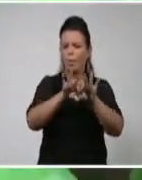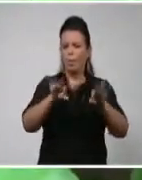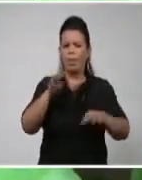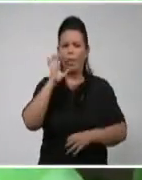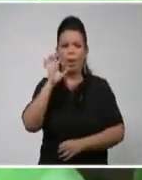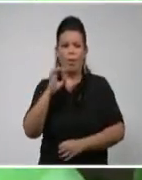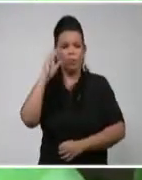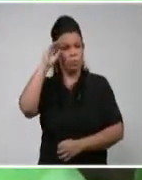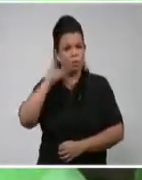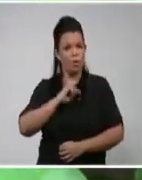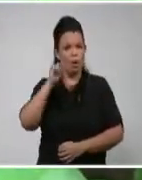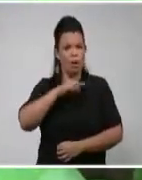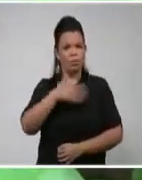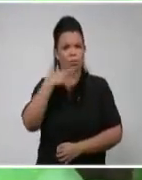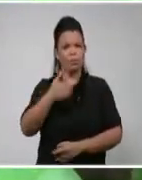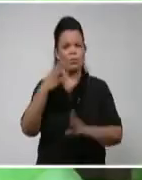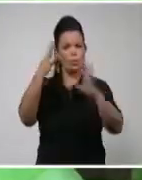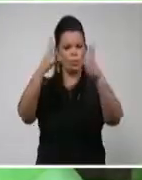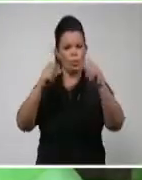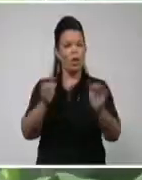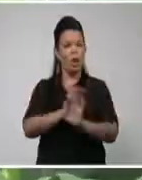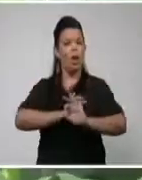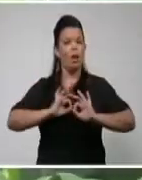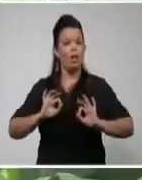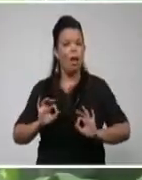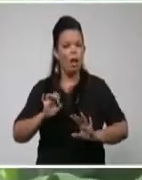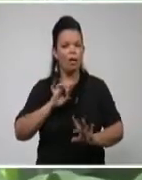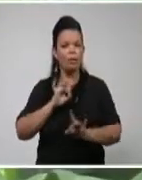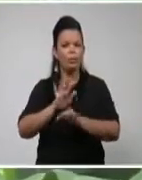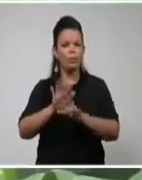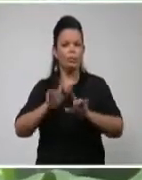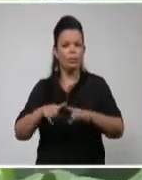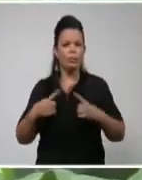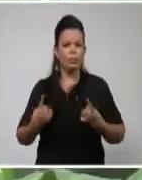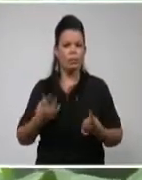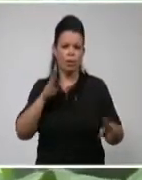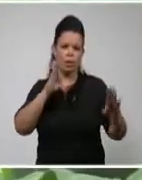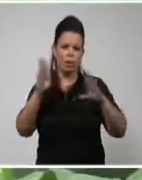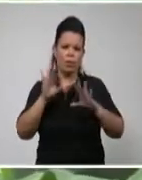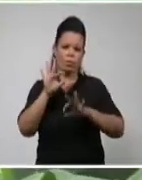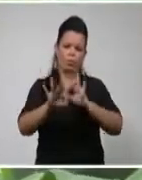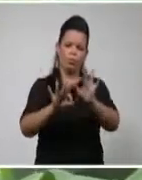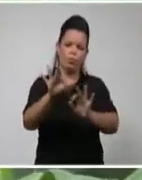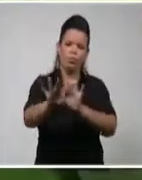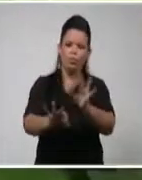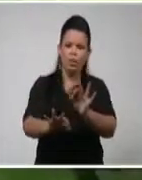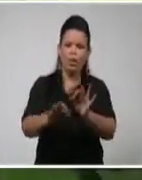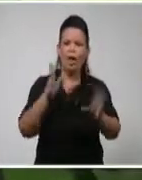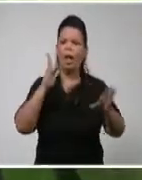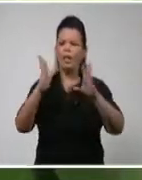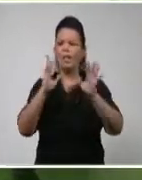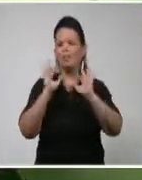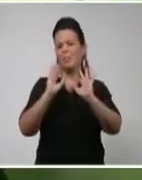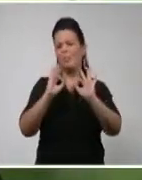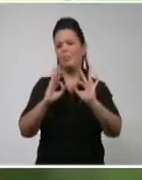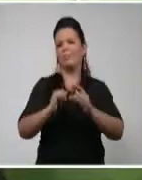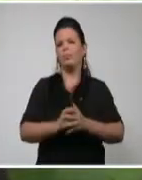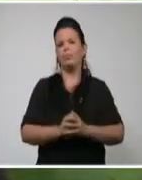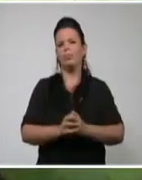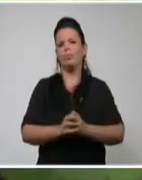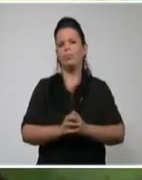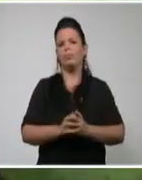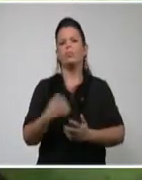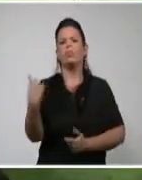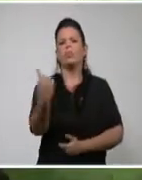resultados en rendimiento y calidad suceden cuando las siembras se logran en la etapa óptima. Bueno, nosotros hemos hecho una campaña